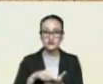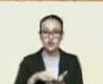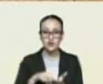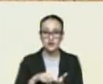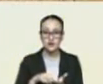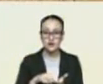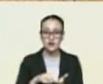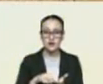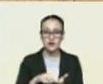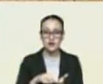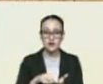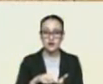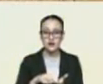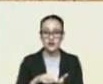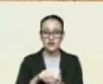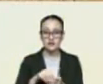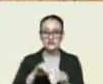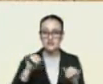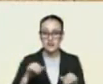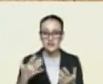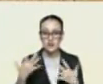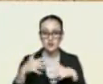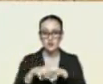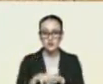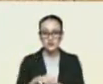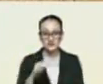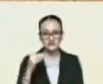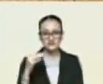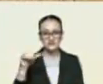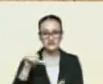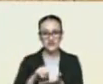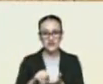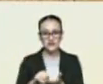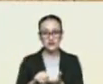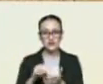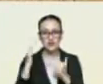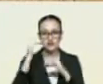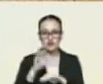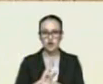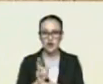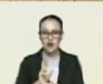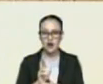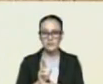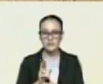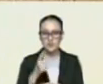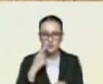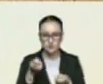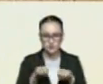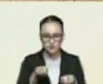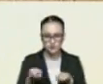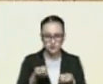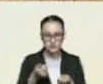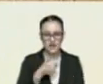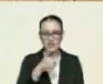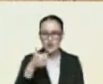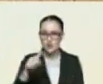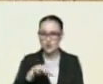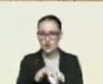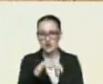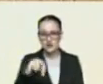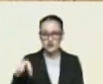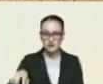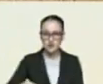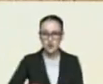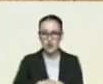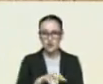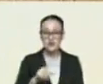del Sistema Integrado, centros de atención rápida de seguimiento, los CAR, en cada una de las regiones y los